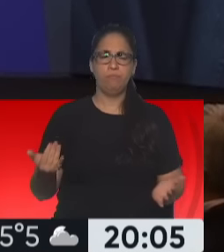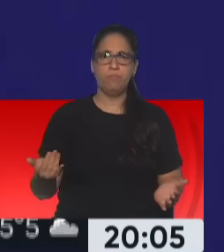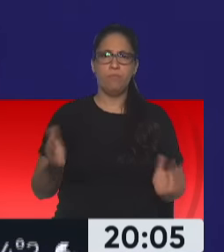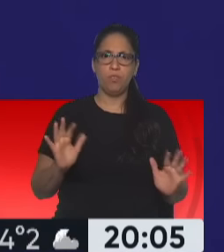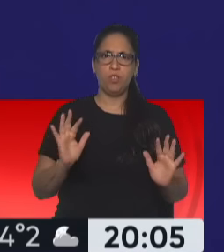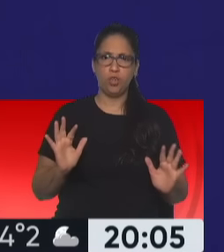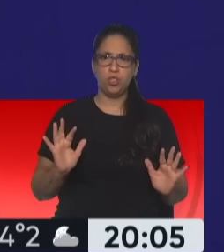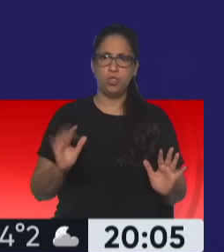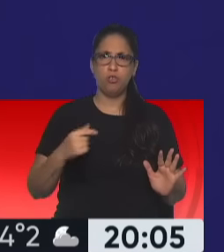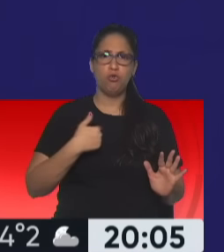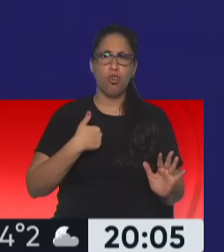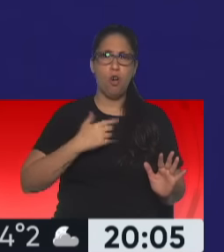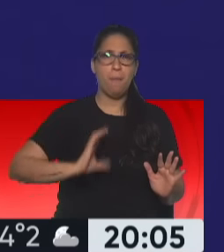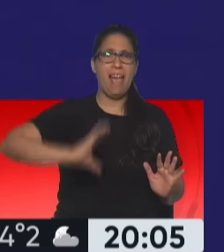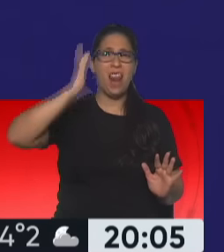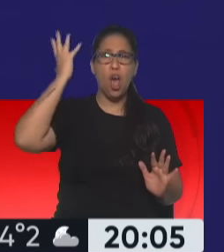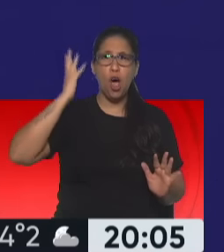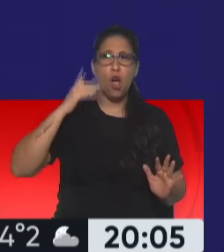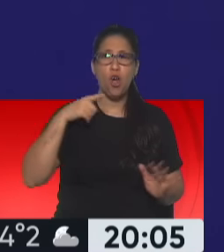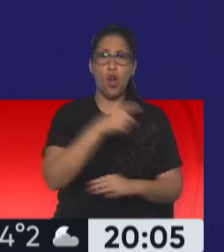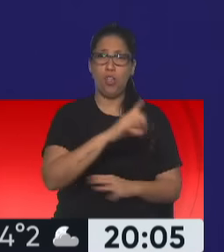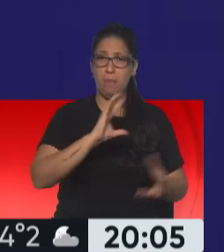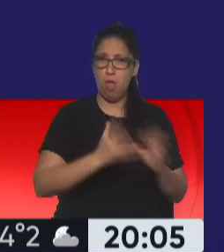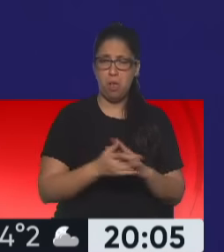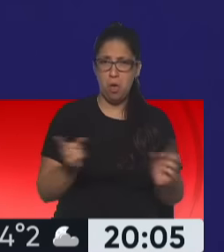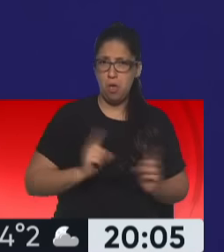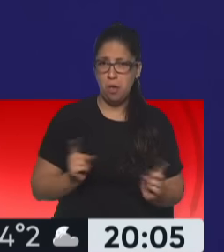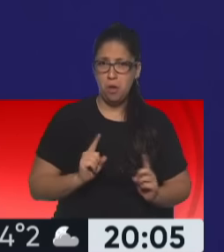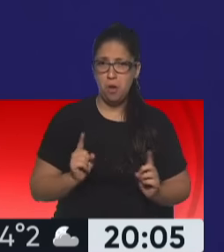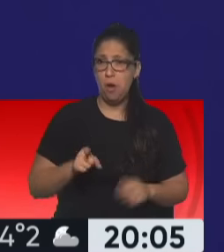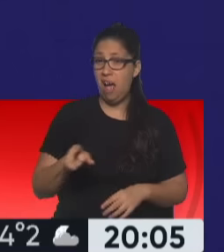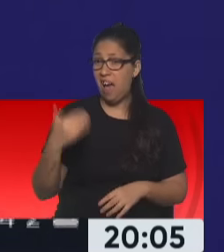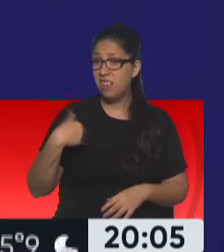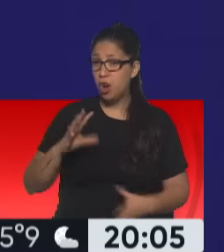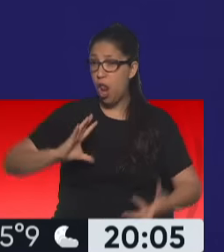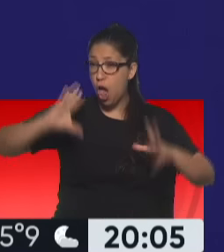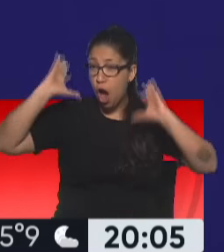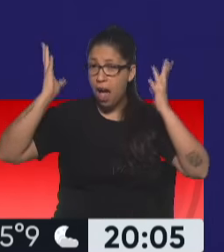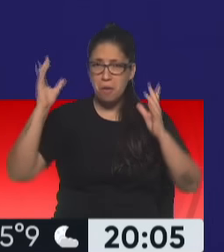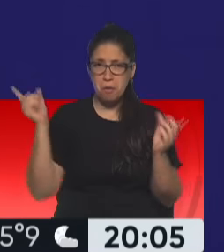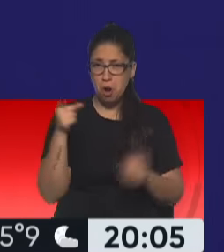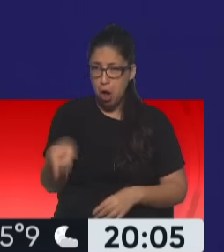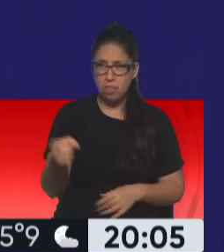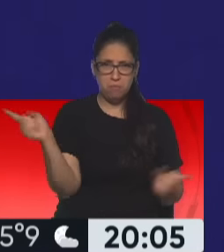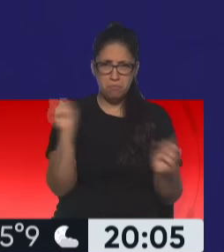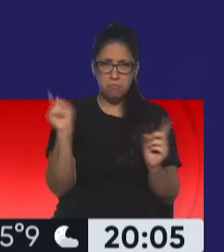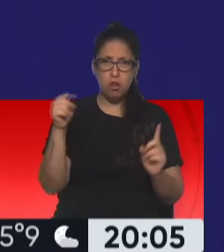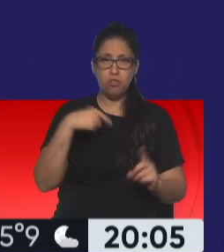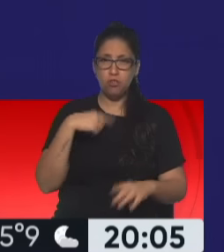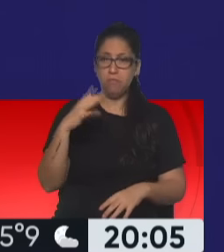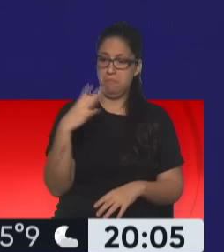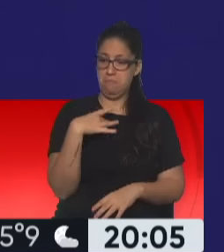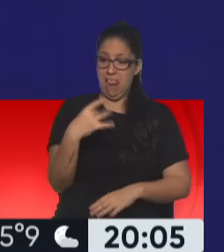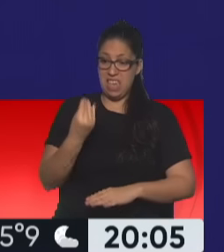no me tengo que ni enojar con los modelos, no me tengo que enojar con los argentinos, yo tengo que resolver problemas. A mí me pusieron en el lugar